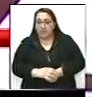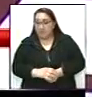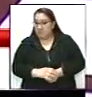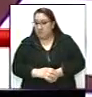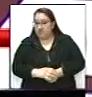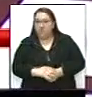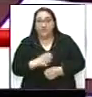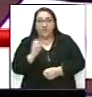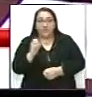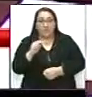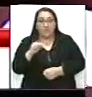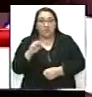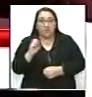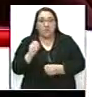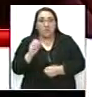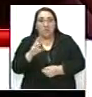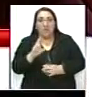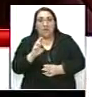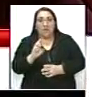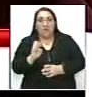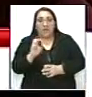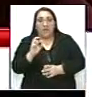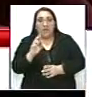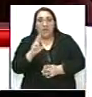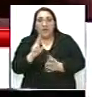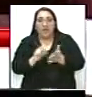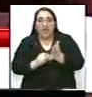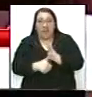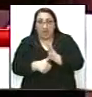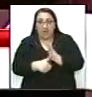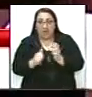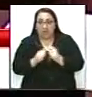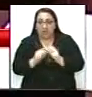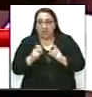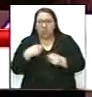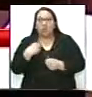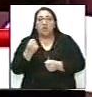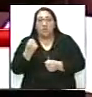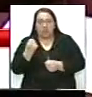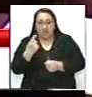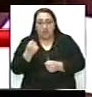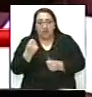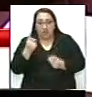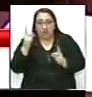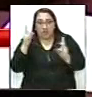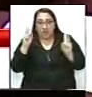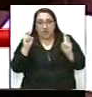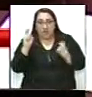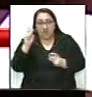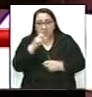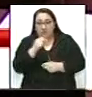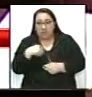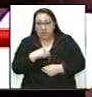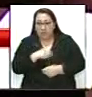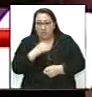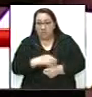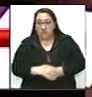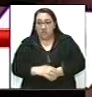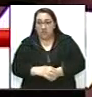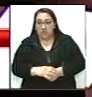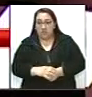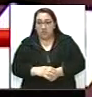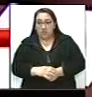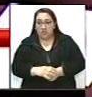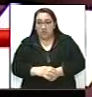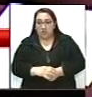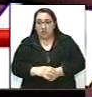tanto de la OMPE como de la RENIEC en estos temas. Entendemos que es un tema complejo para nosotros en general,